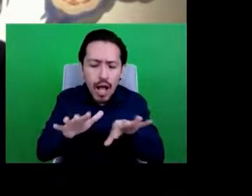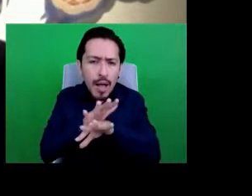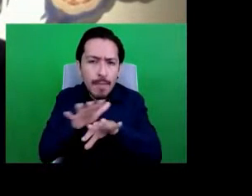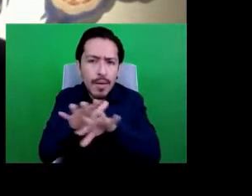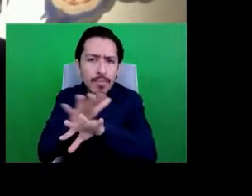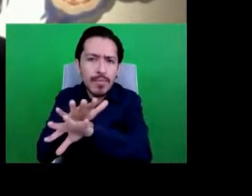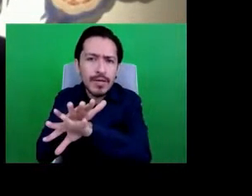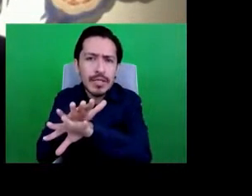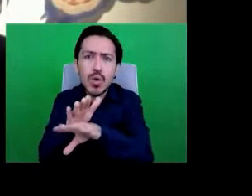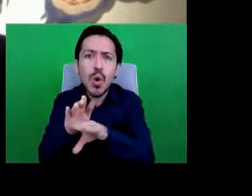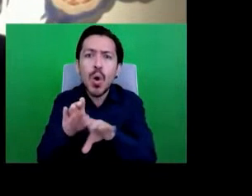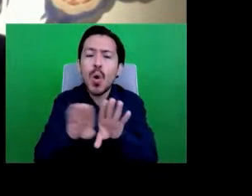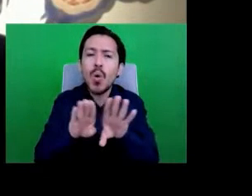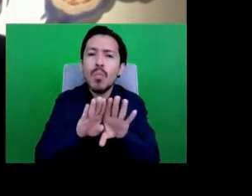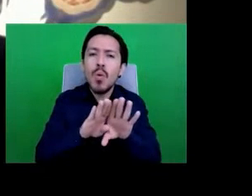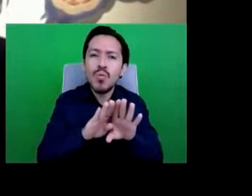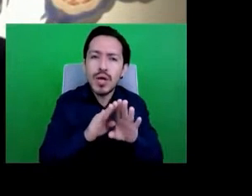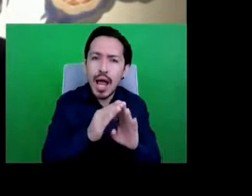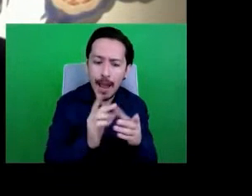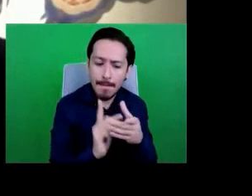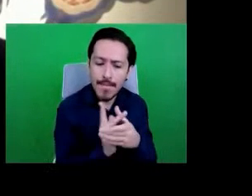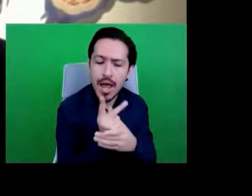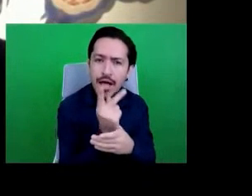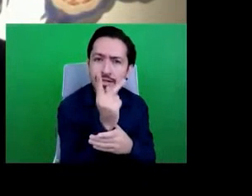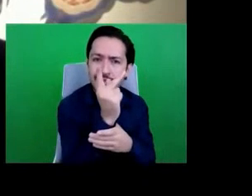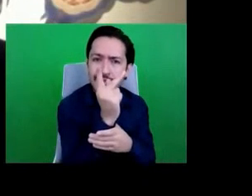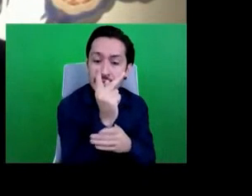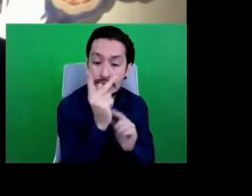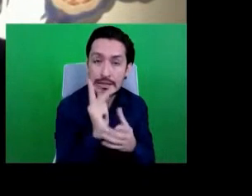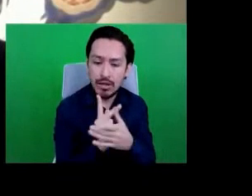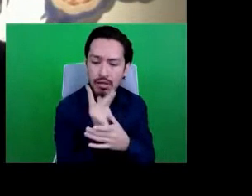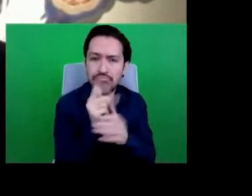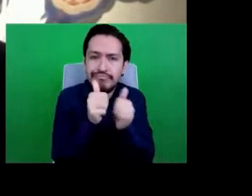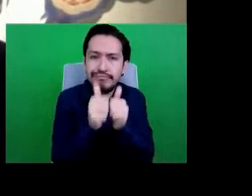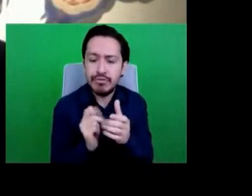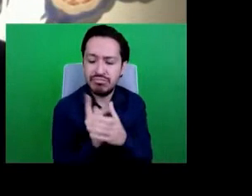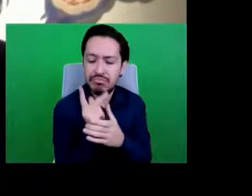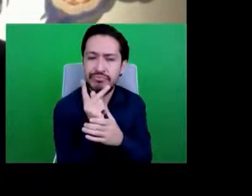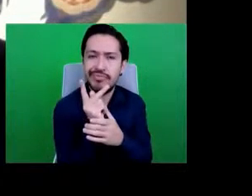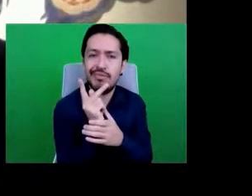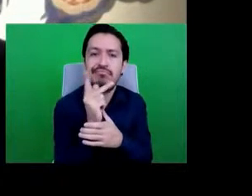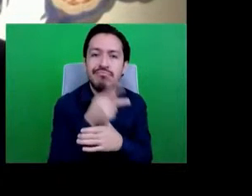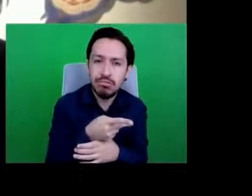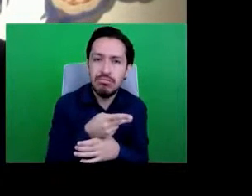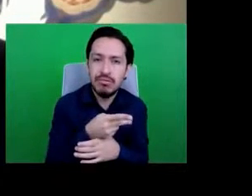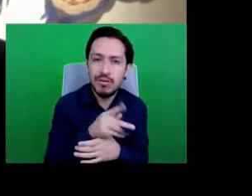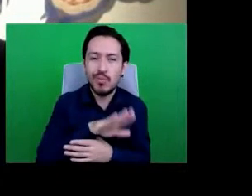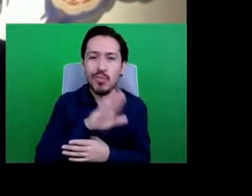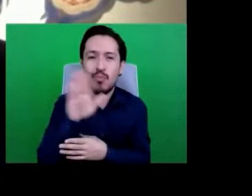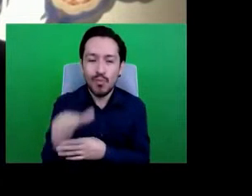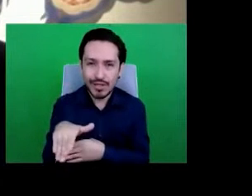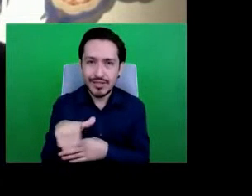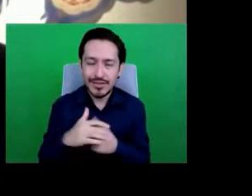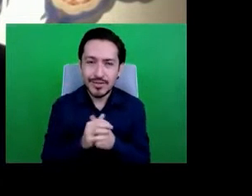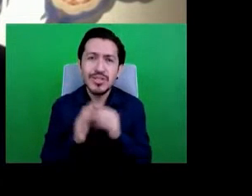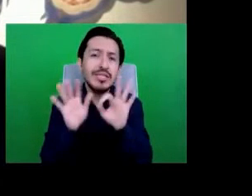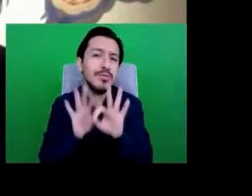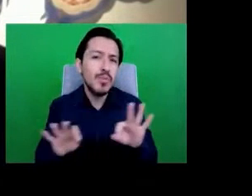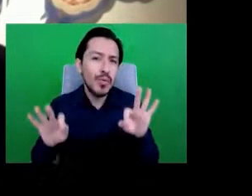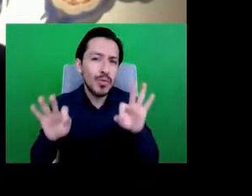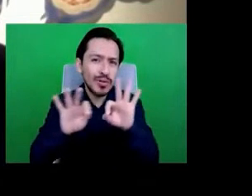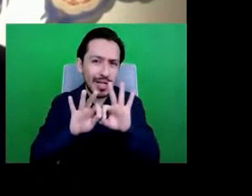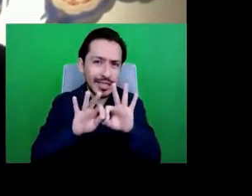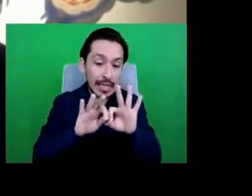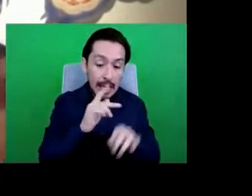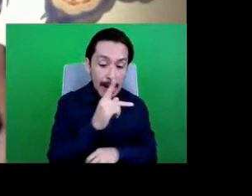planta. Si deja de crecer, muere. Y es muy fácil en ocasiones confundir el patrimonio con la cultura. Es